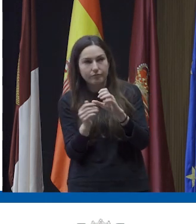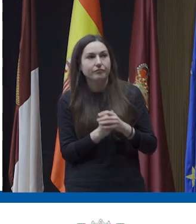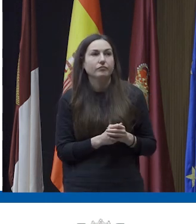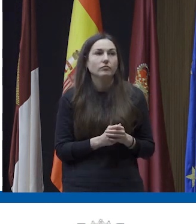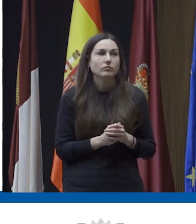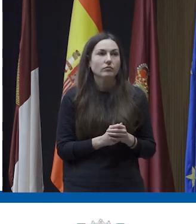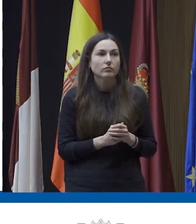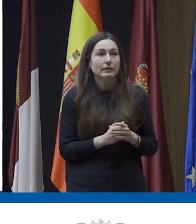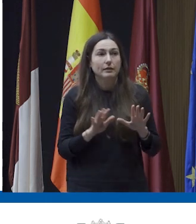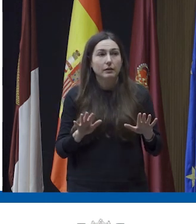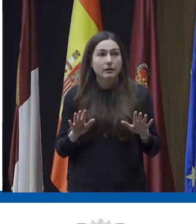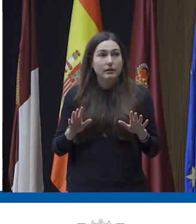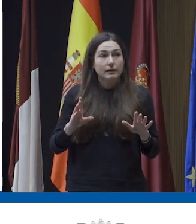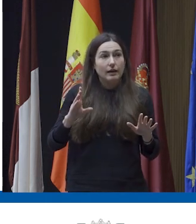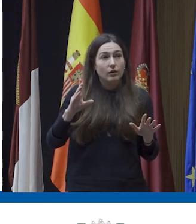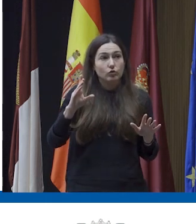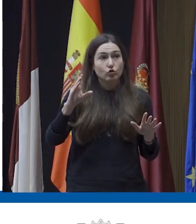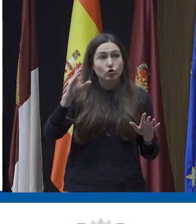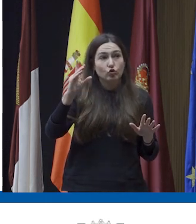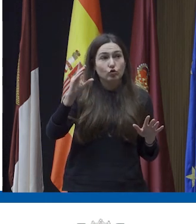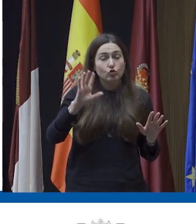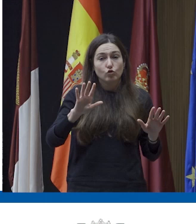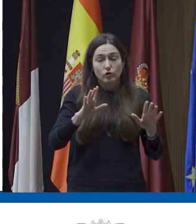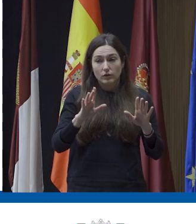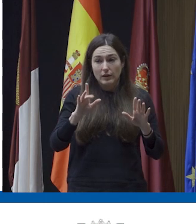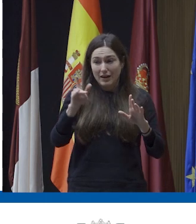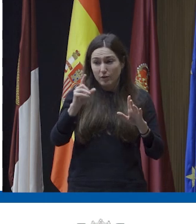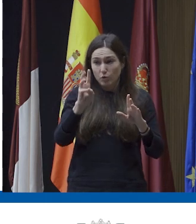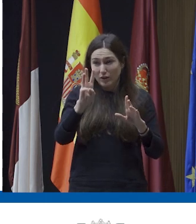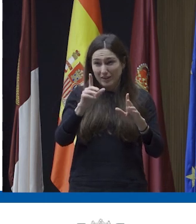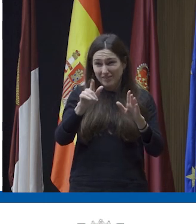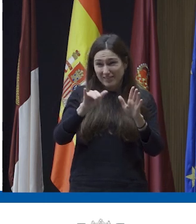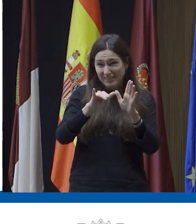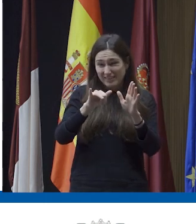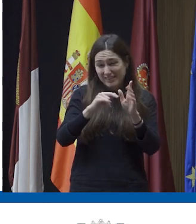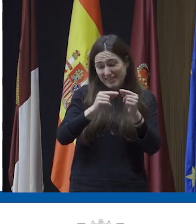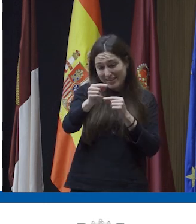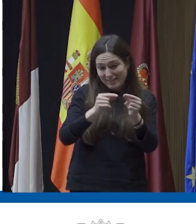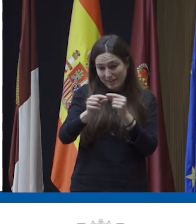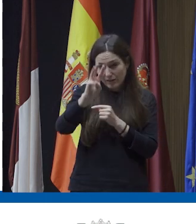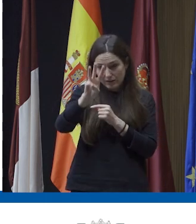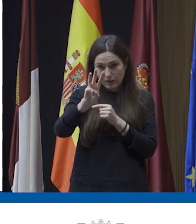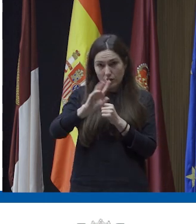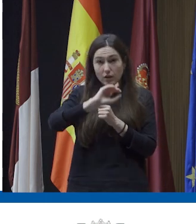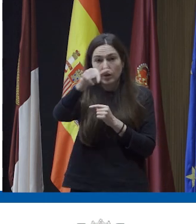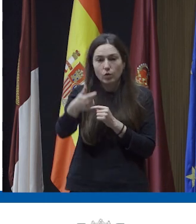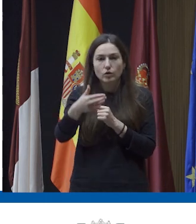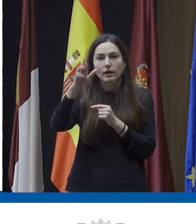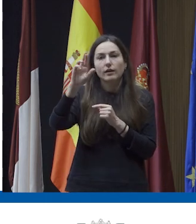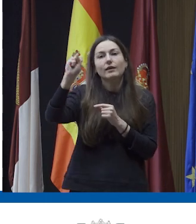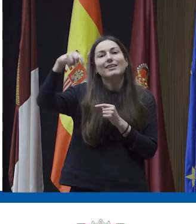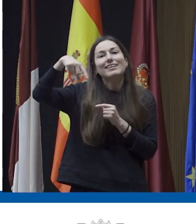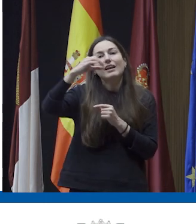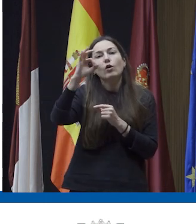Mientras que la lente EDOF, ¿vale? O sea, esa conseguiría ver en las tres distancias. Y luego tenemos una lente que es la de rango extendido